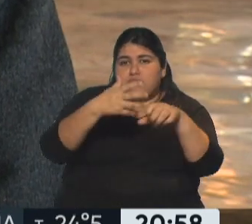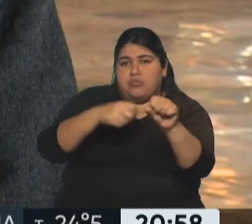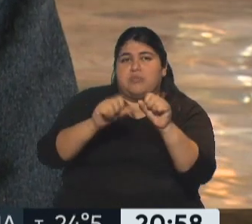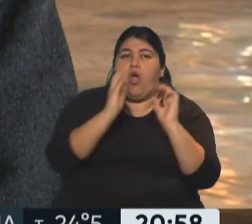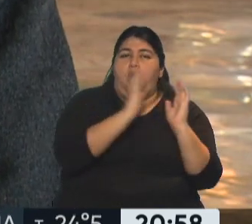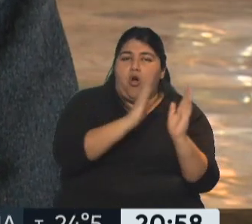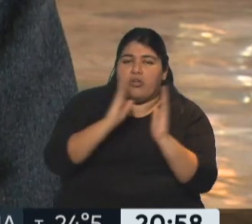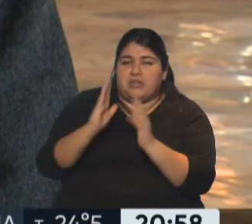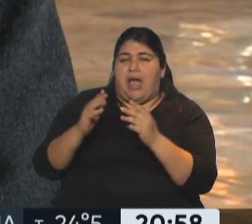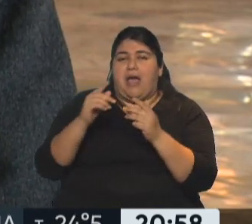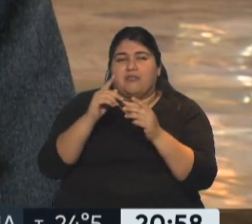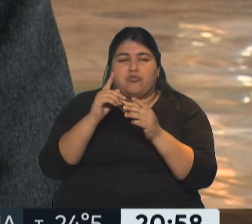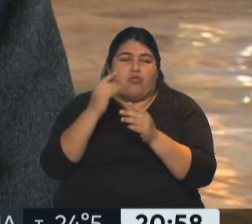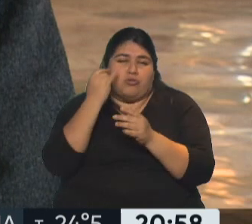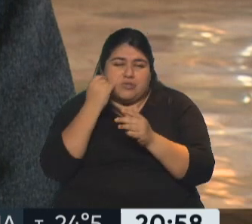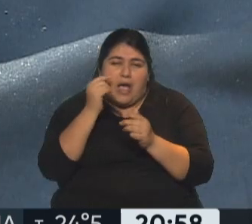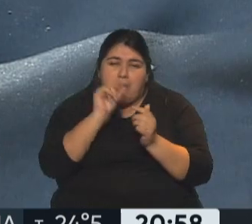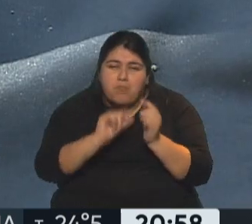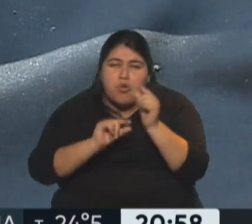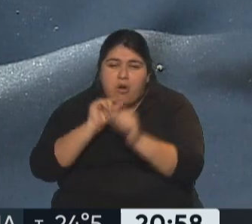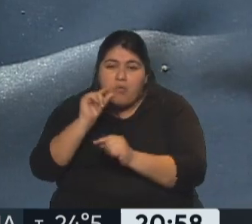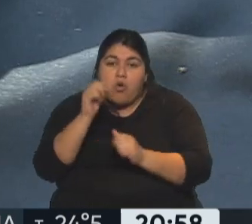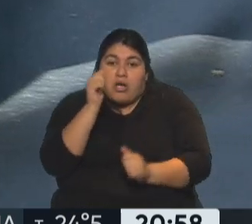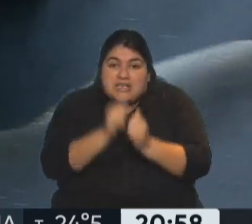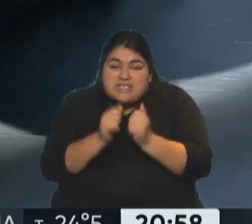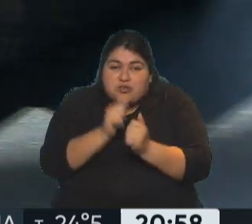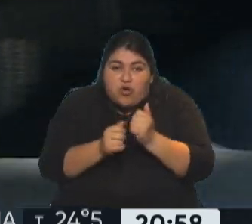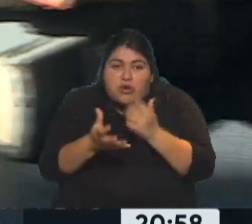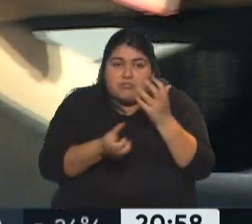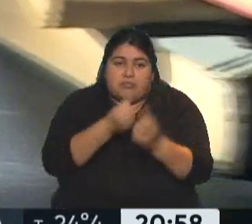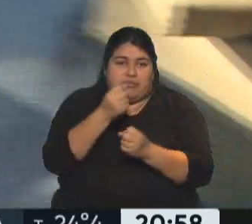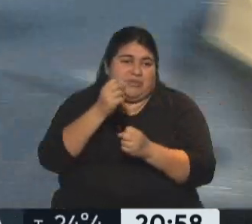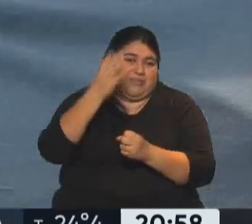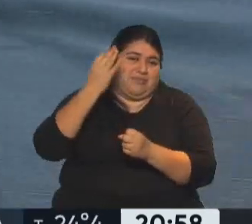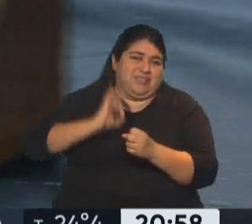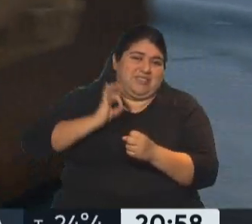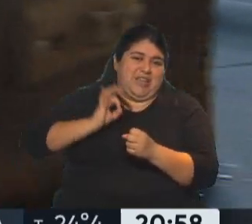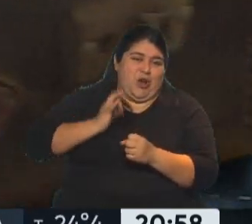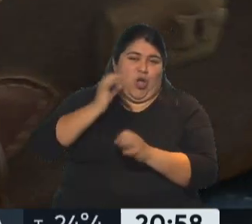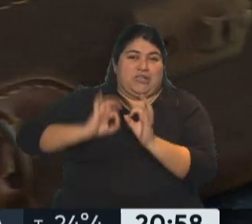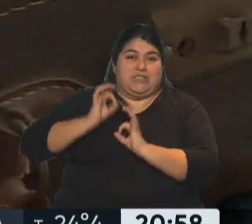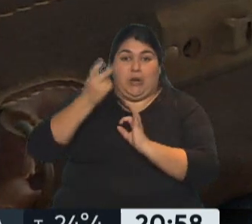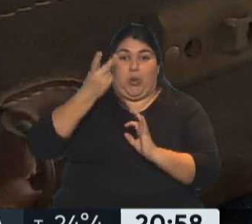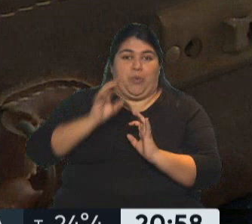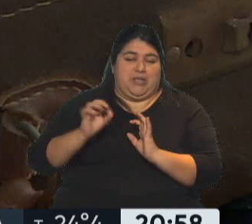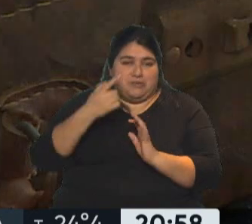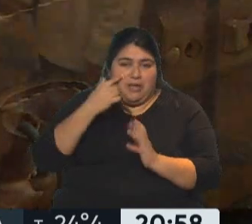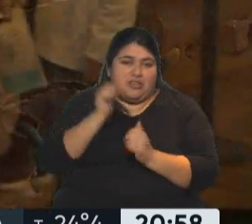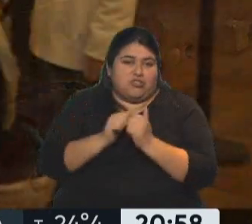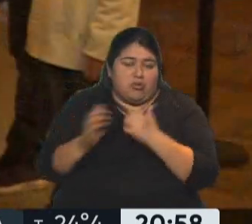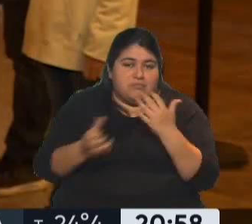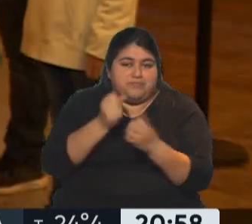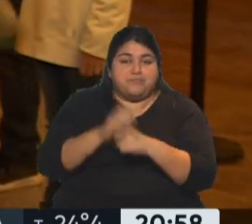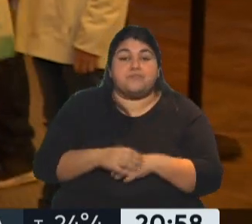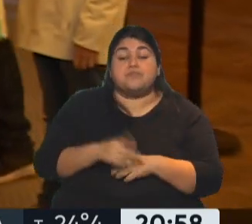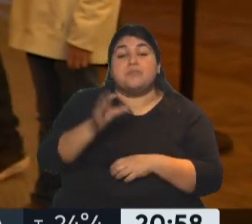ordenarlos, catalogarlos y de alguna forma ir conformando la historia del siglo XX, ¿no?, en nuestro país. El Molino se inauguró en el